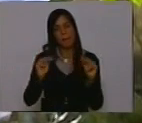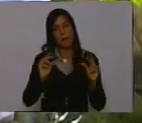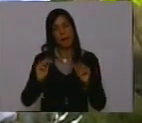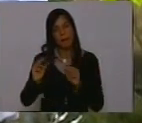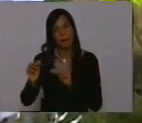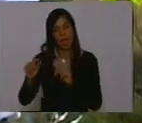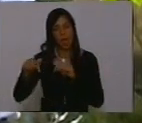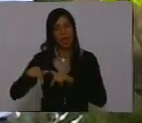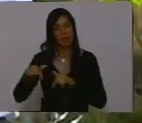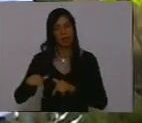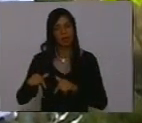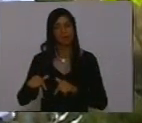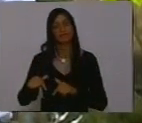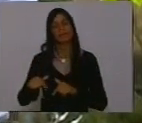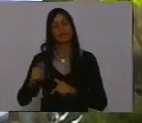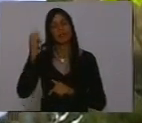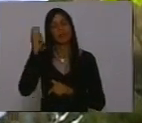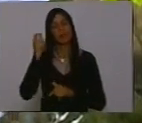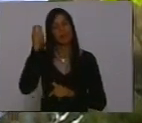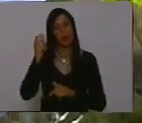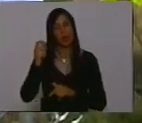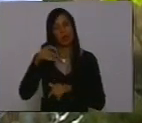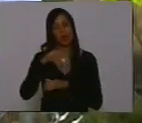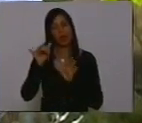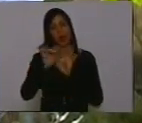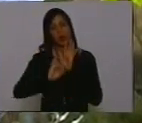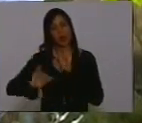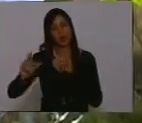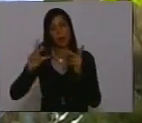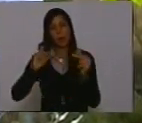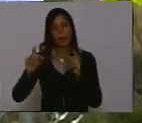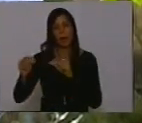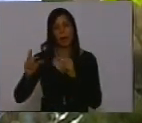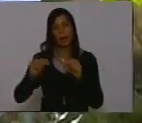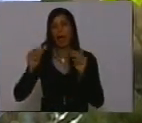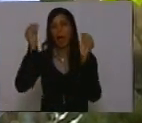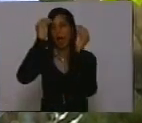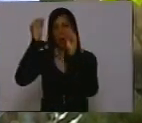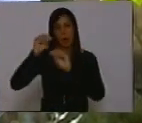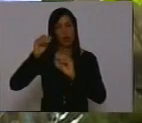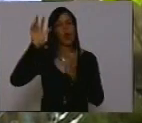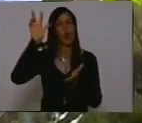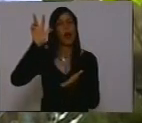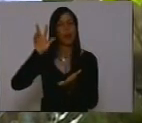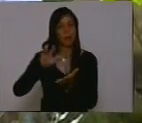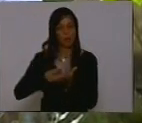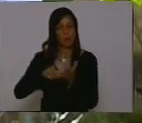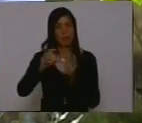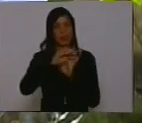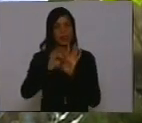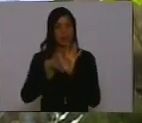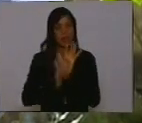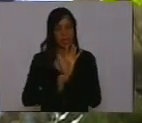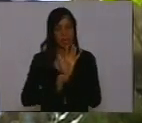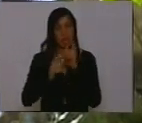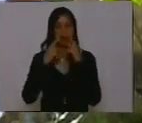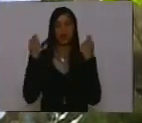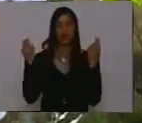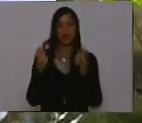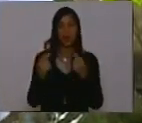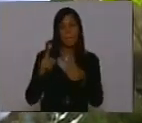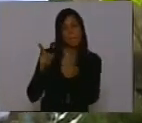esta plenaria, de esta Asamblea Nacional Constituyente, un decreto constituyente, donde luego de un